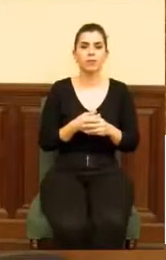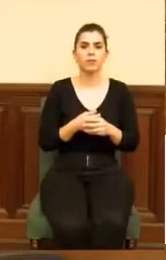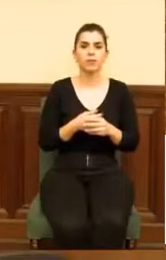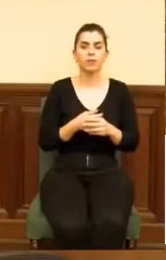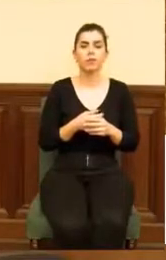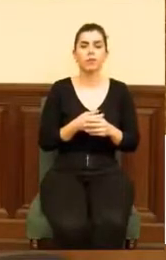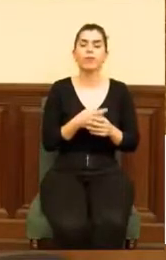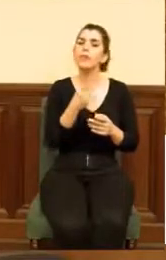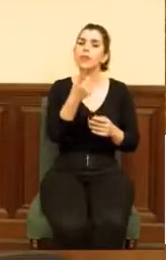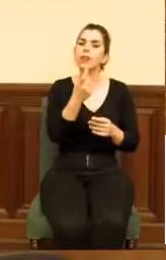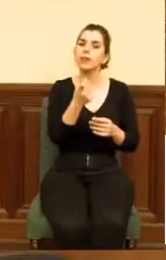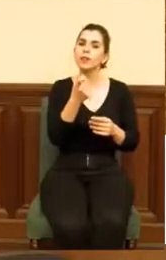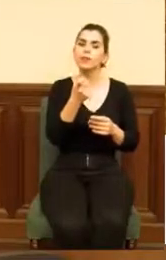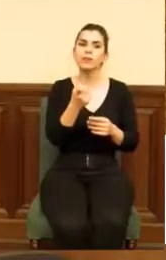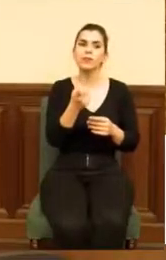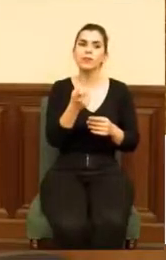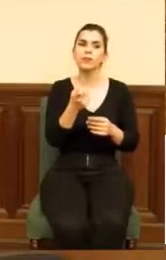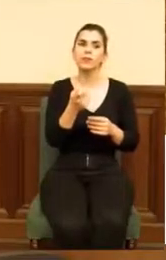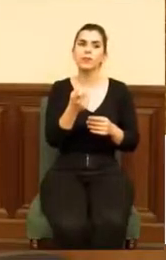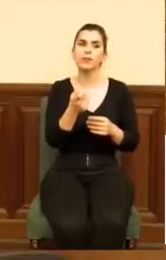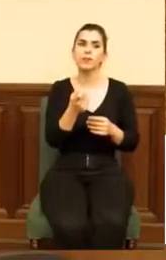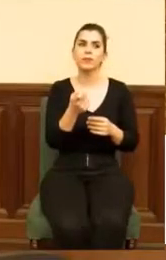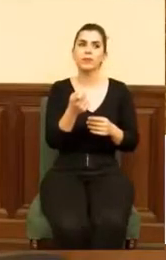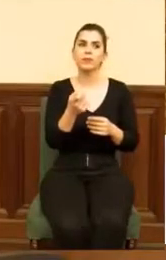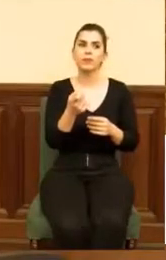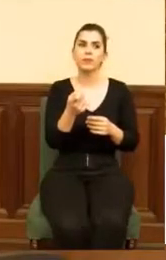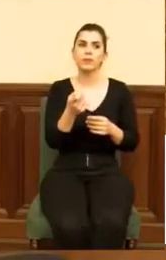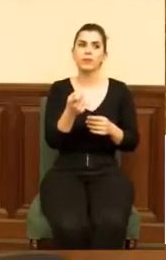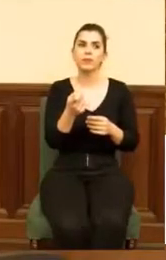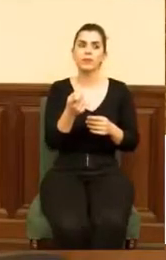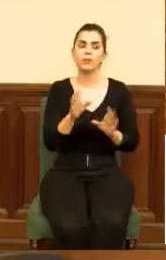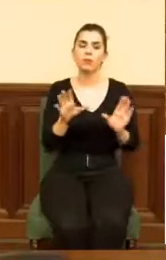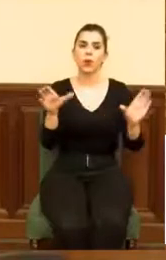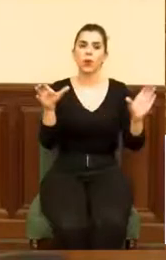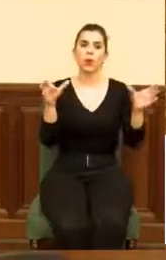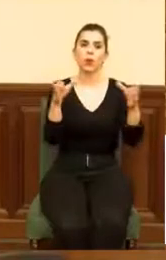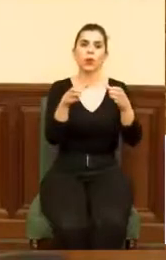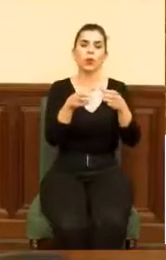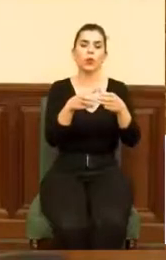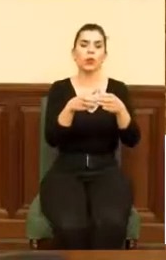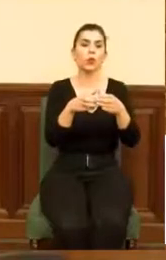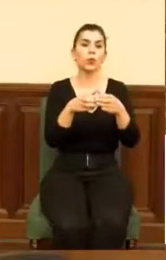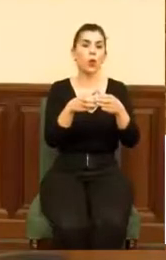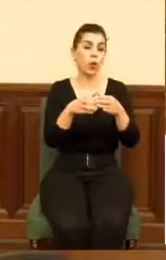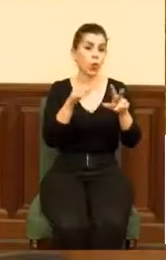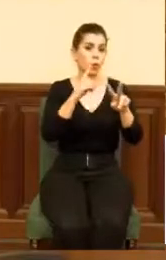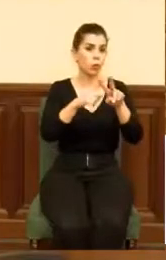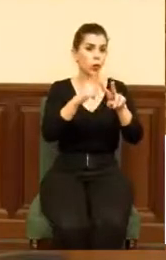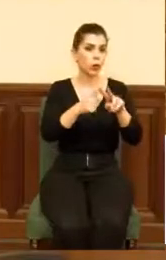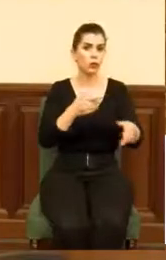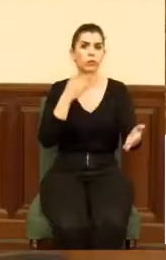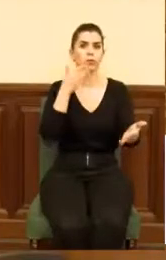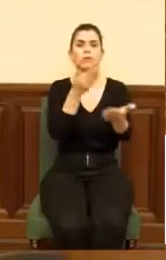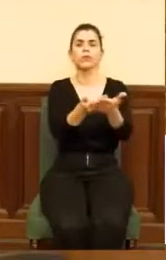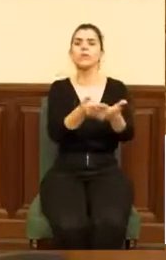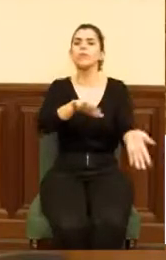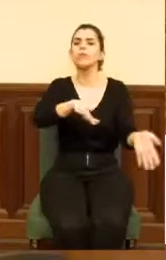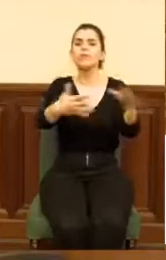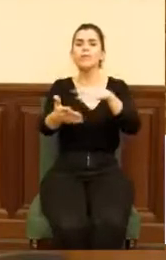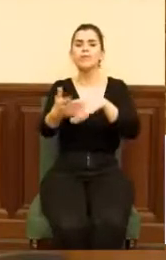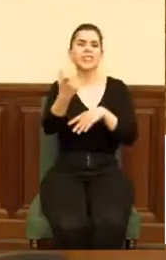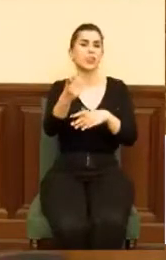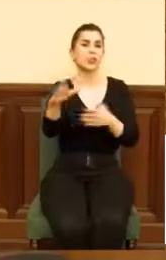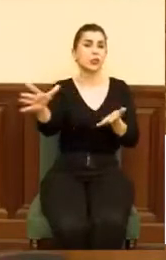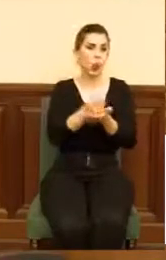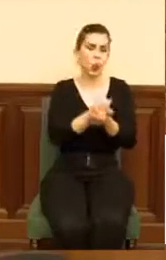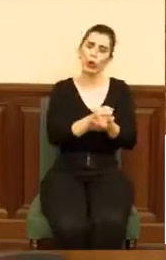establecer todo lo que plantea el Grupo Municipal de Vox. Consideramos que en Móstoles